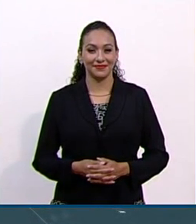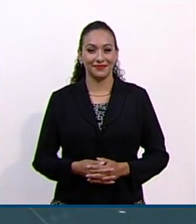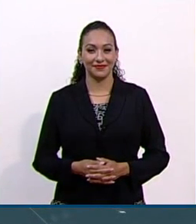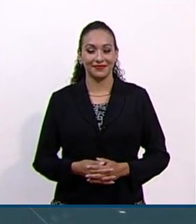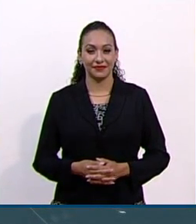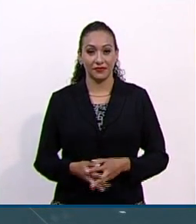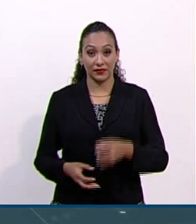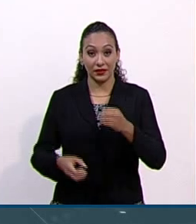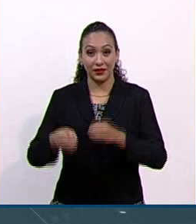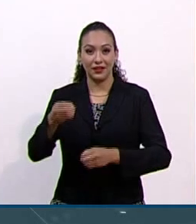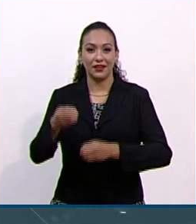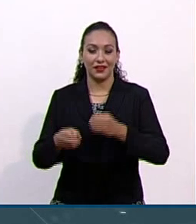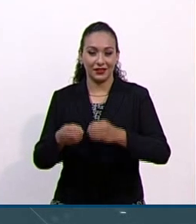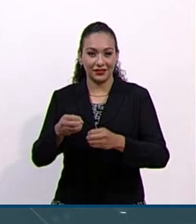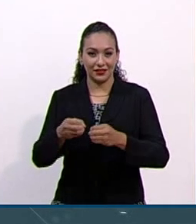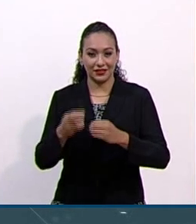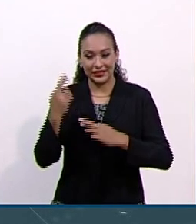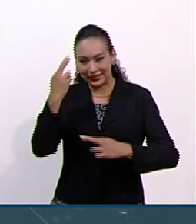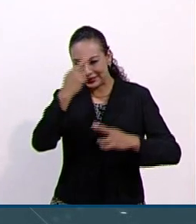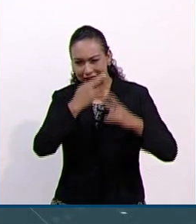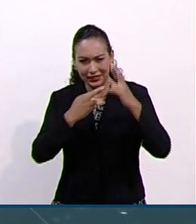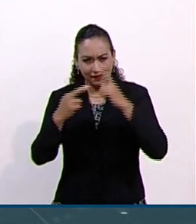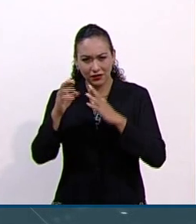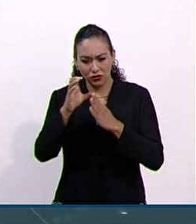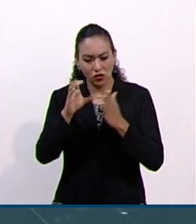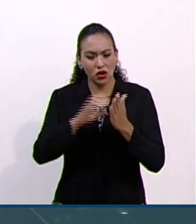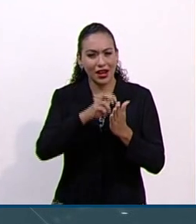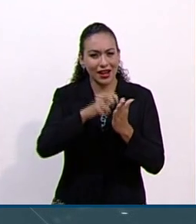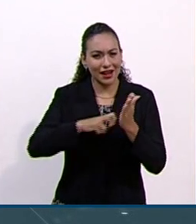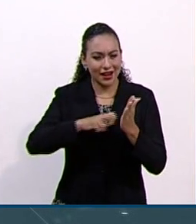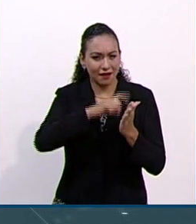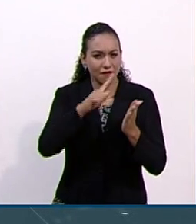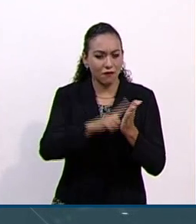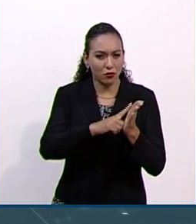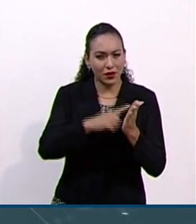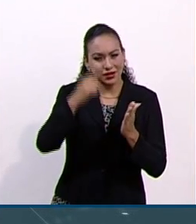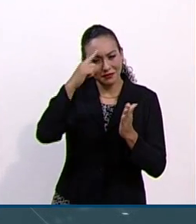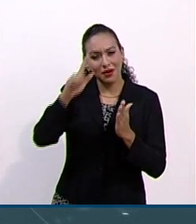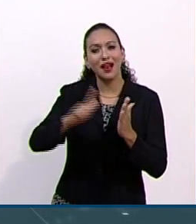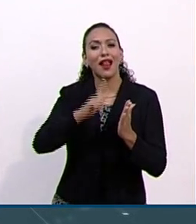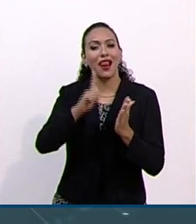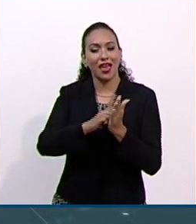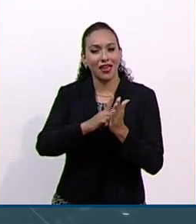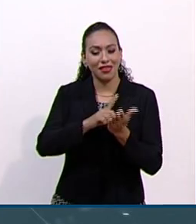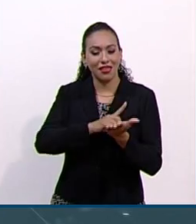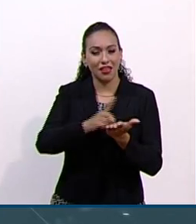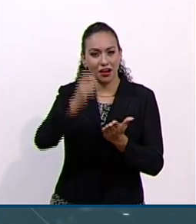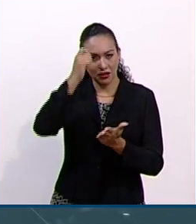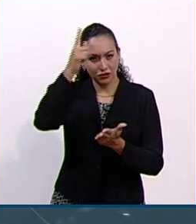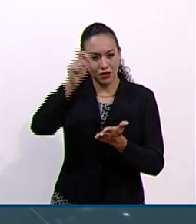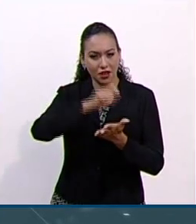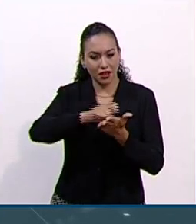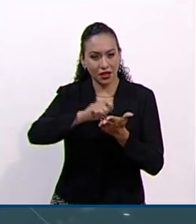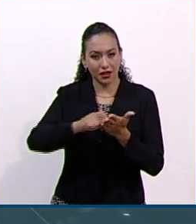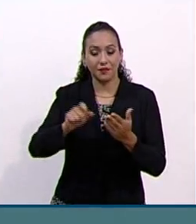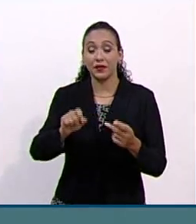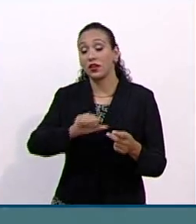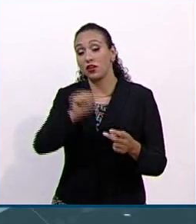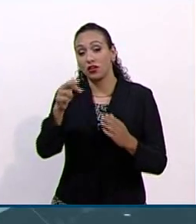La Corte analizó la constitucionalidad de reformas a la Ley Federal de Derechos de Autor y Código Penal Federal.